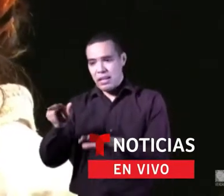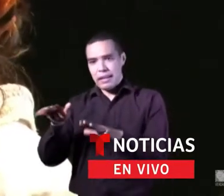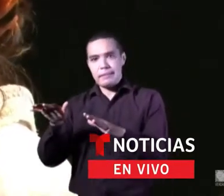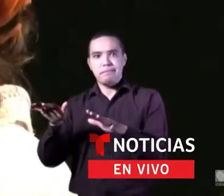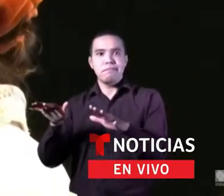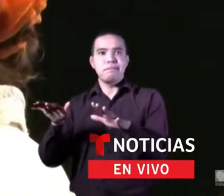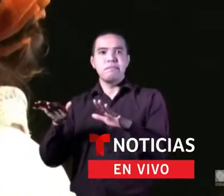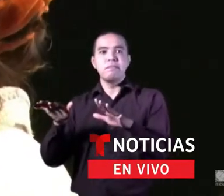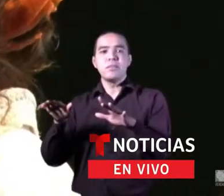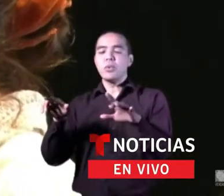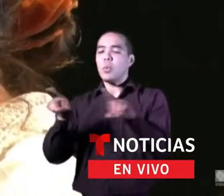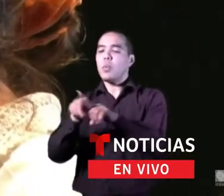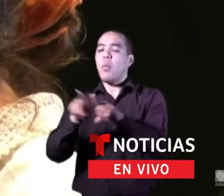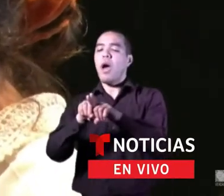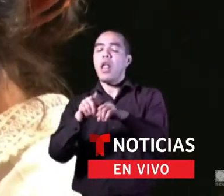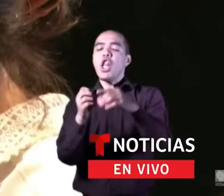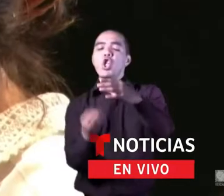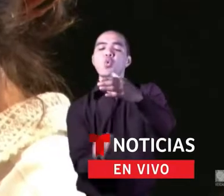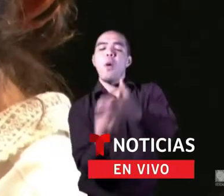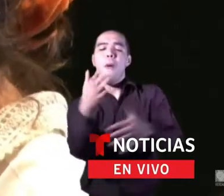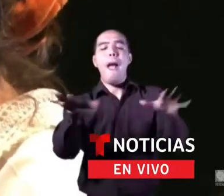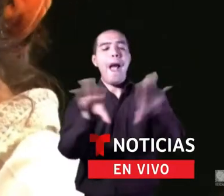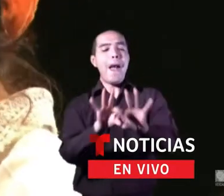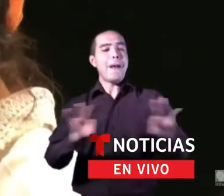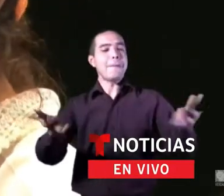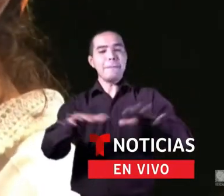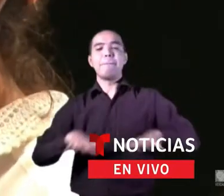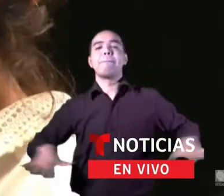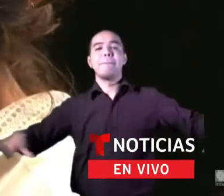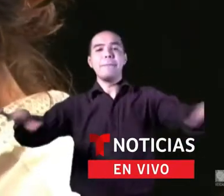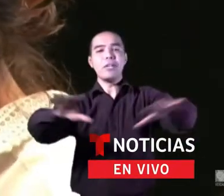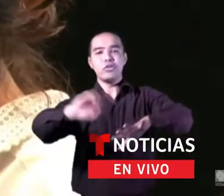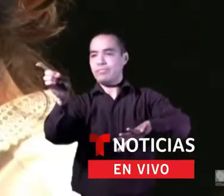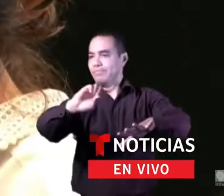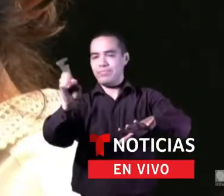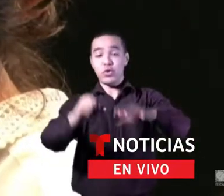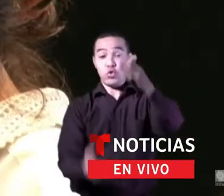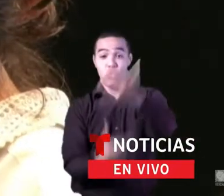que construimos una nueva colombia al contrario